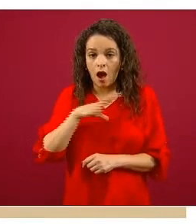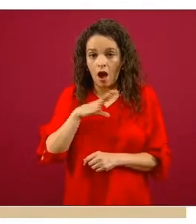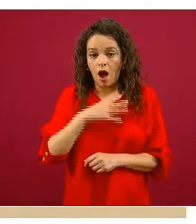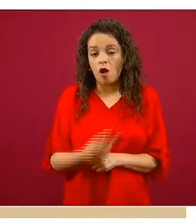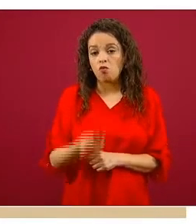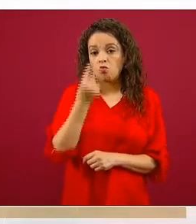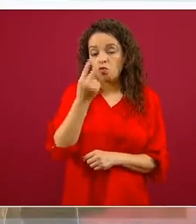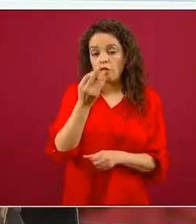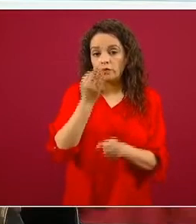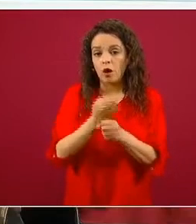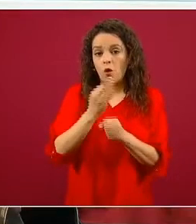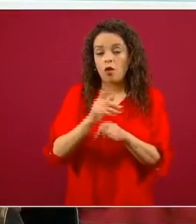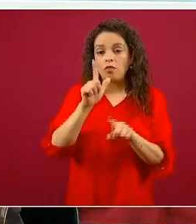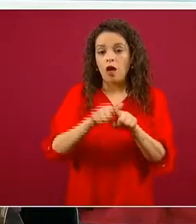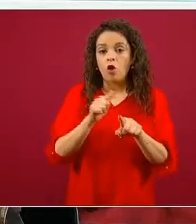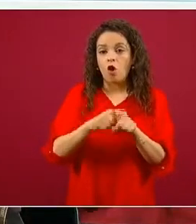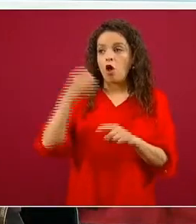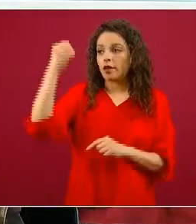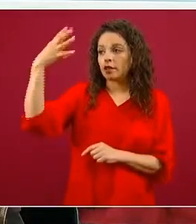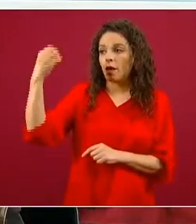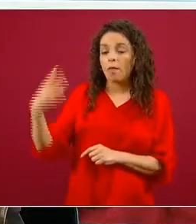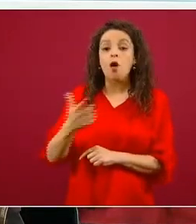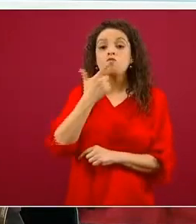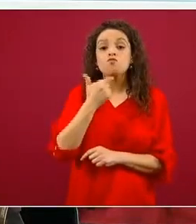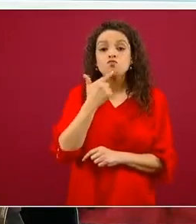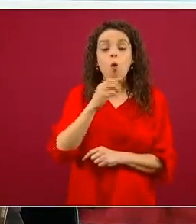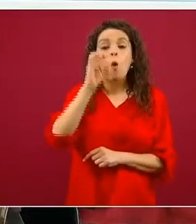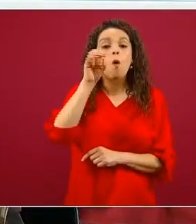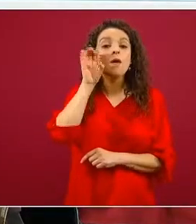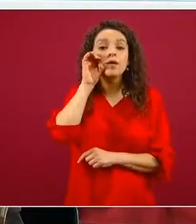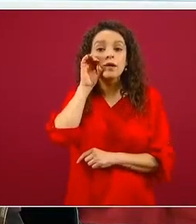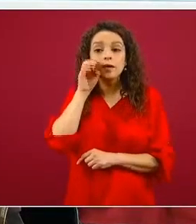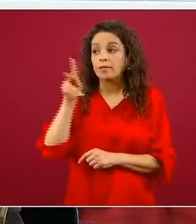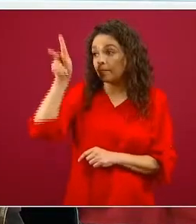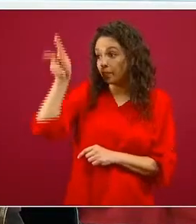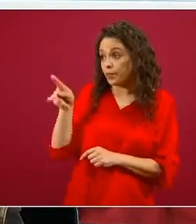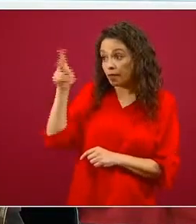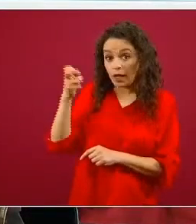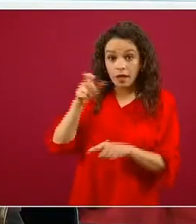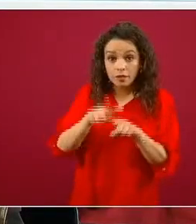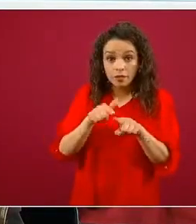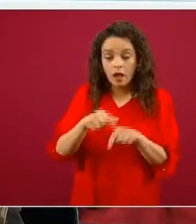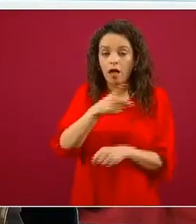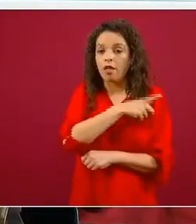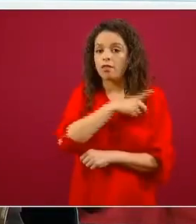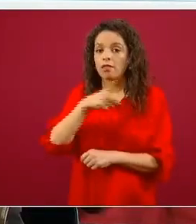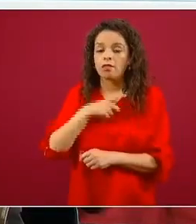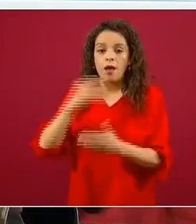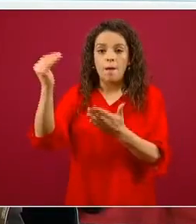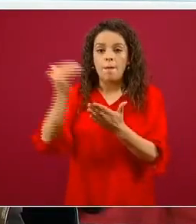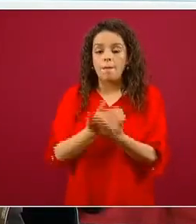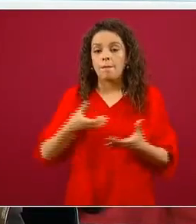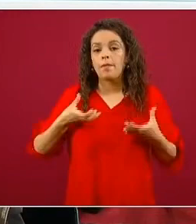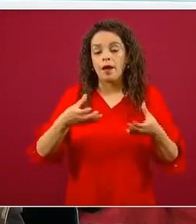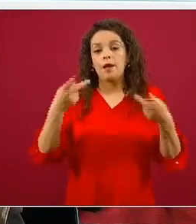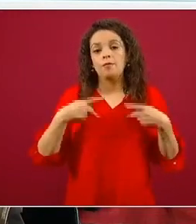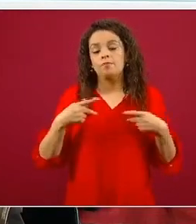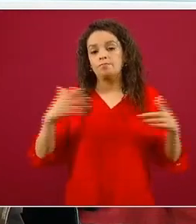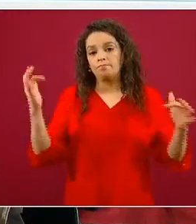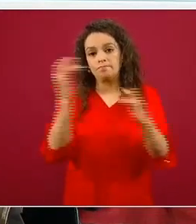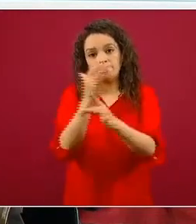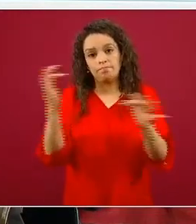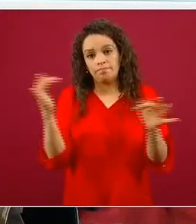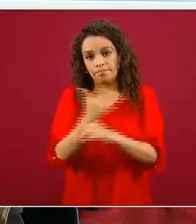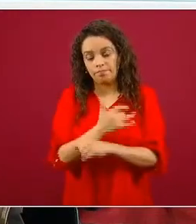de semáforo, o estamos en rojo o estamos en naranja, y en ambos debemos de tener la movilidad disminuida. En la Ciudad